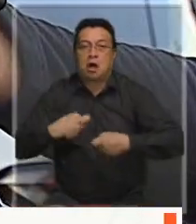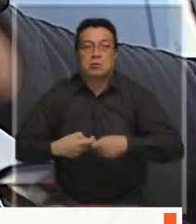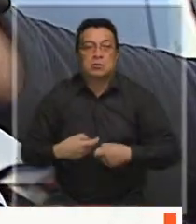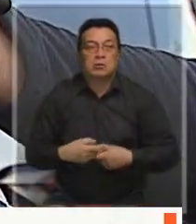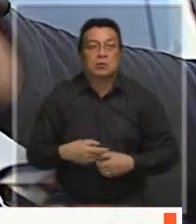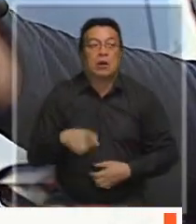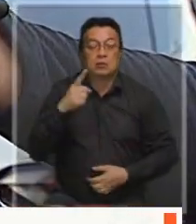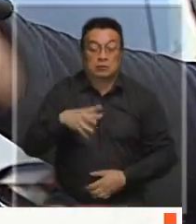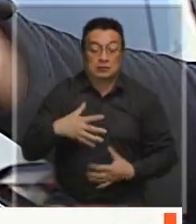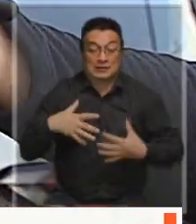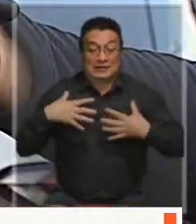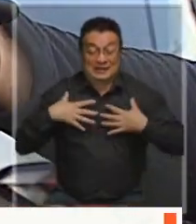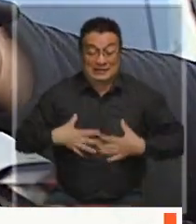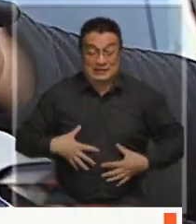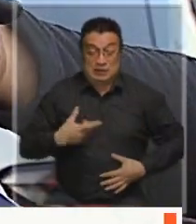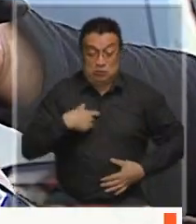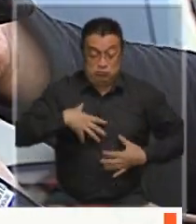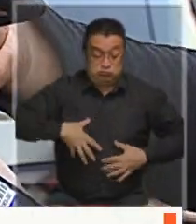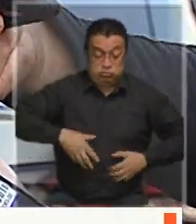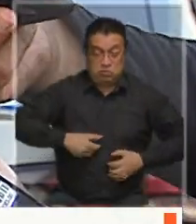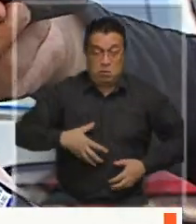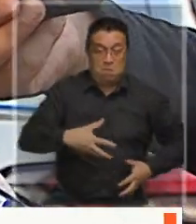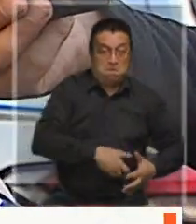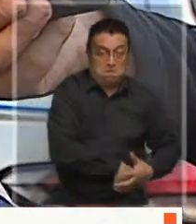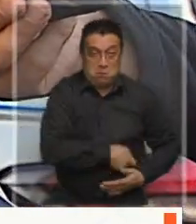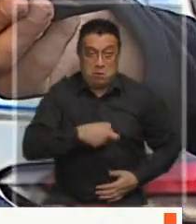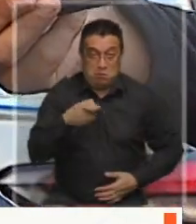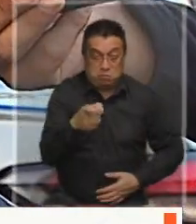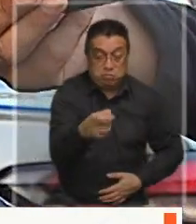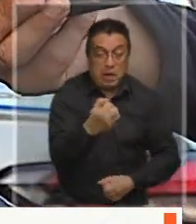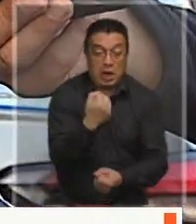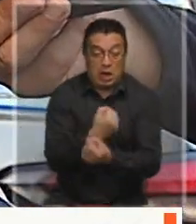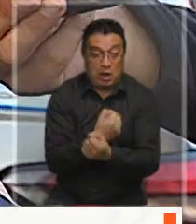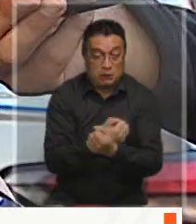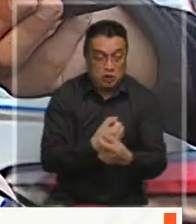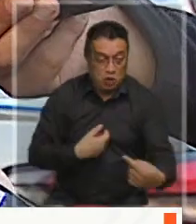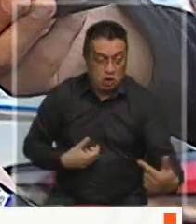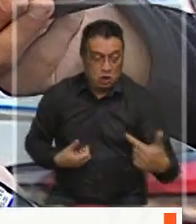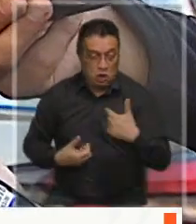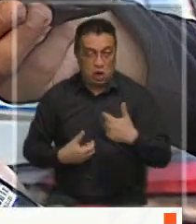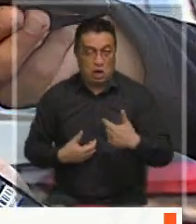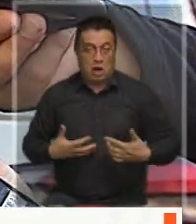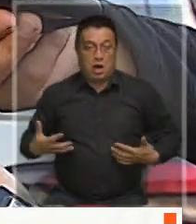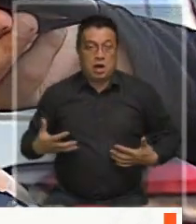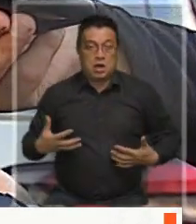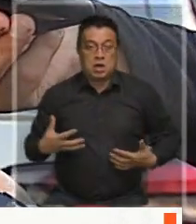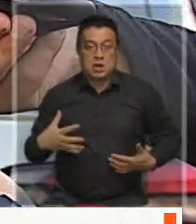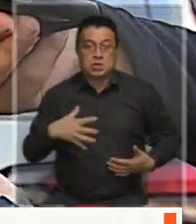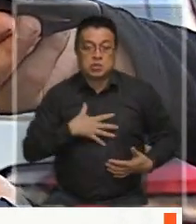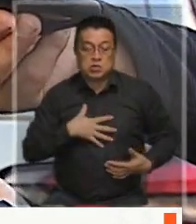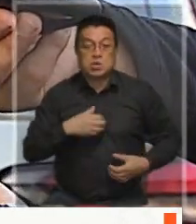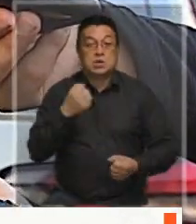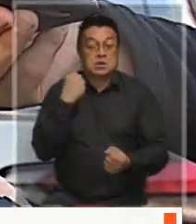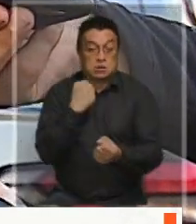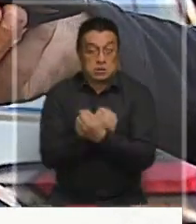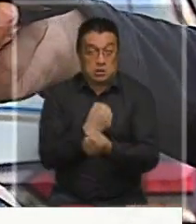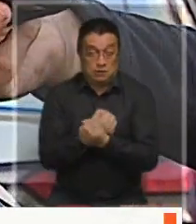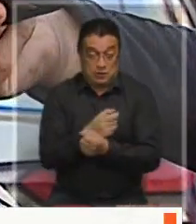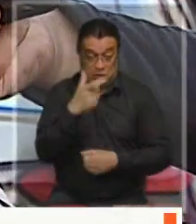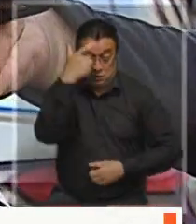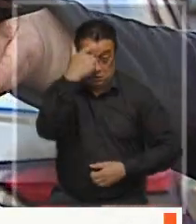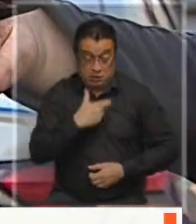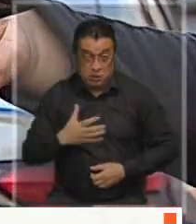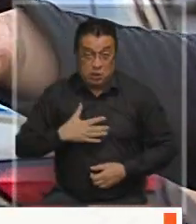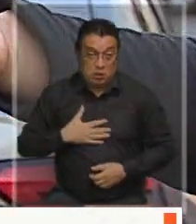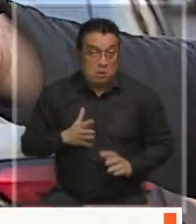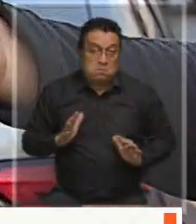sus vestimentas un armamento, intimidando al funcionario, poniendo en riesgo su vida. Por lo tanto, el carabinero en mención hace